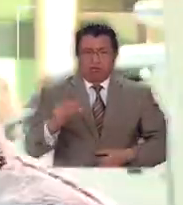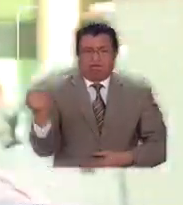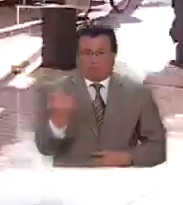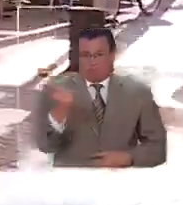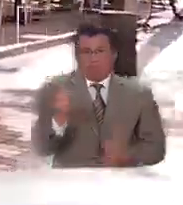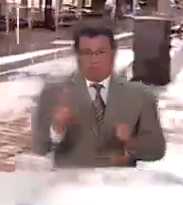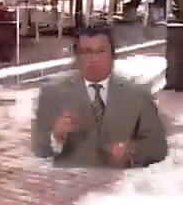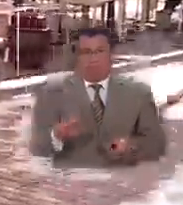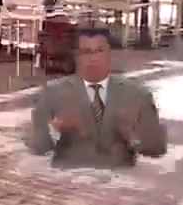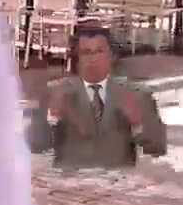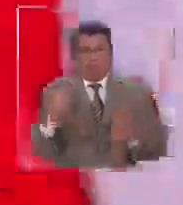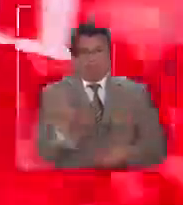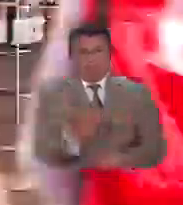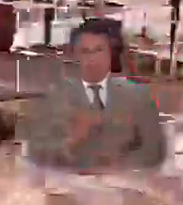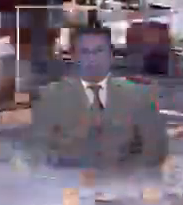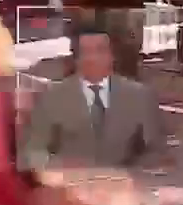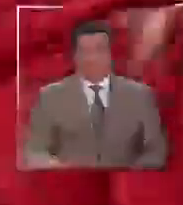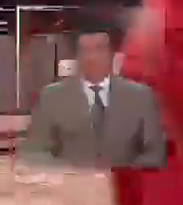independiente